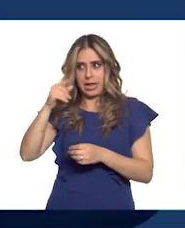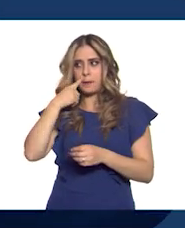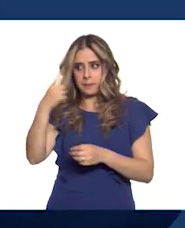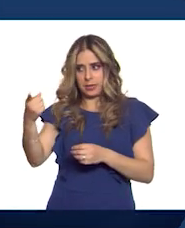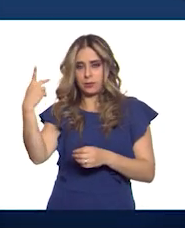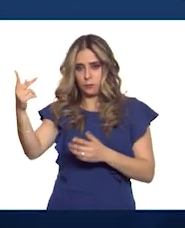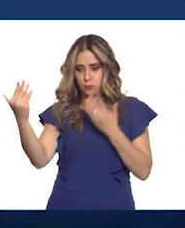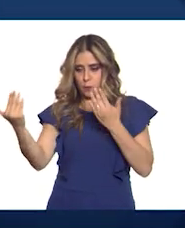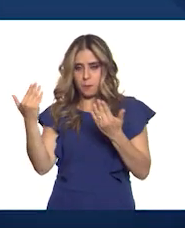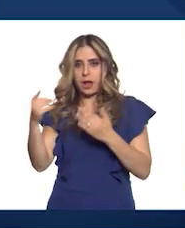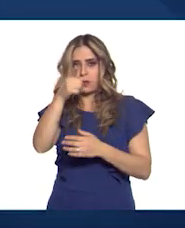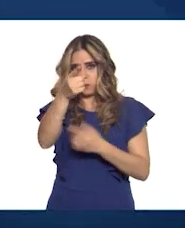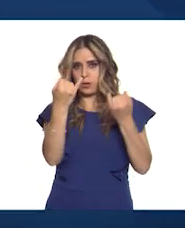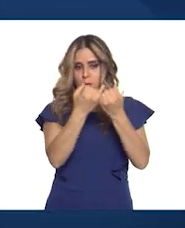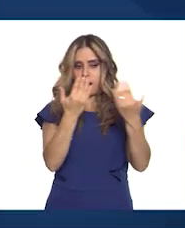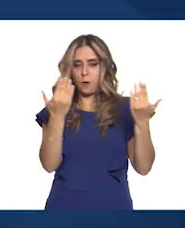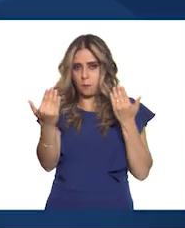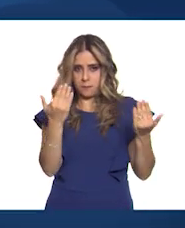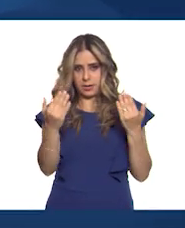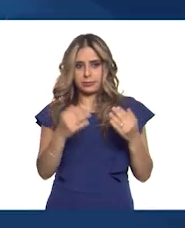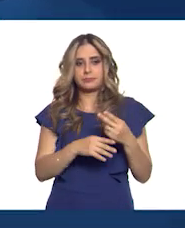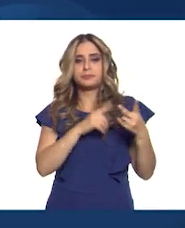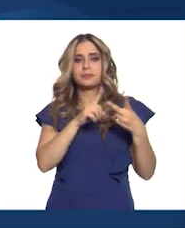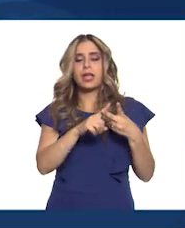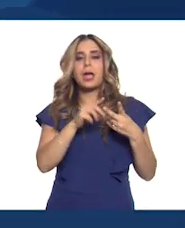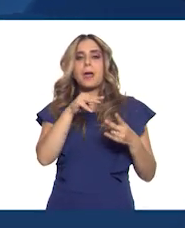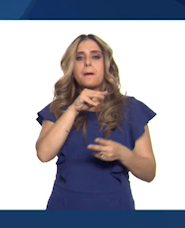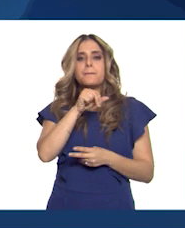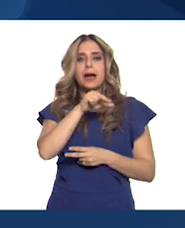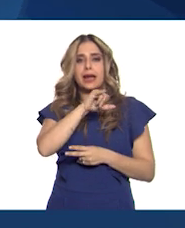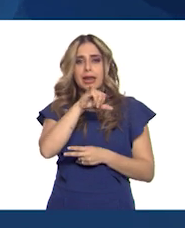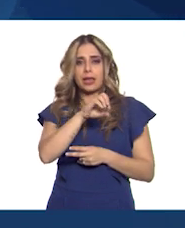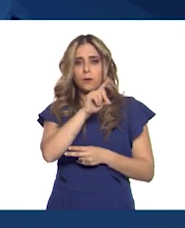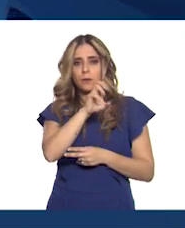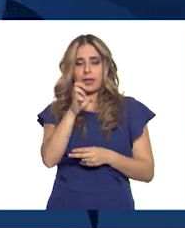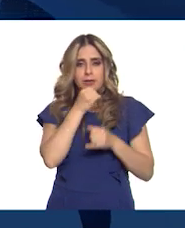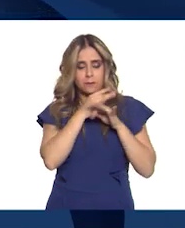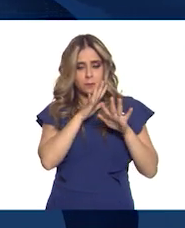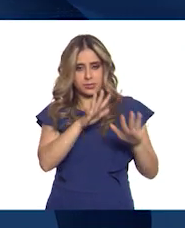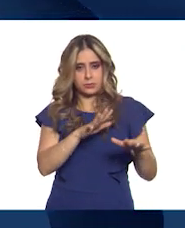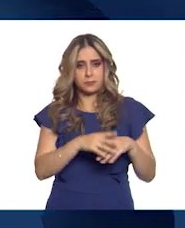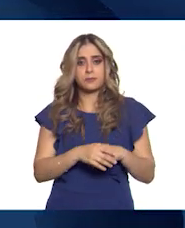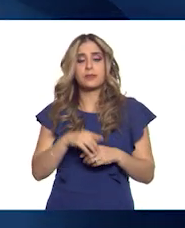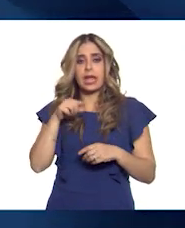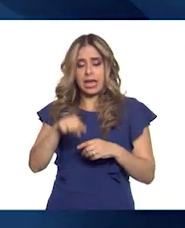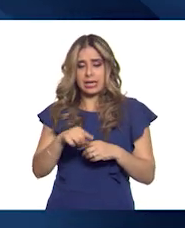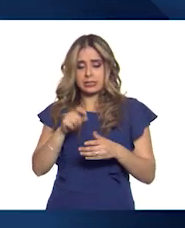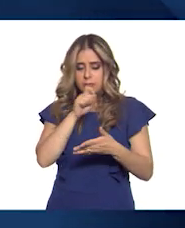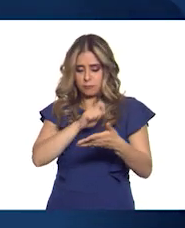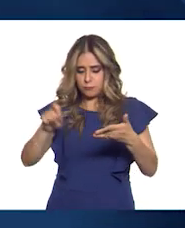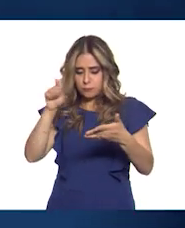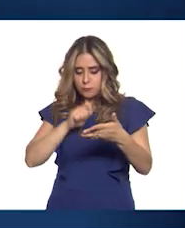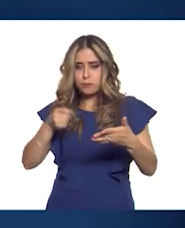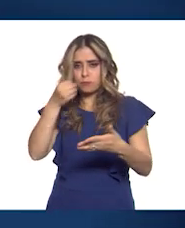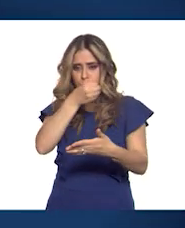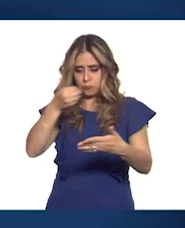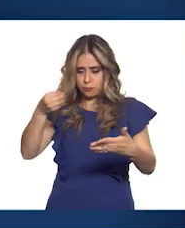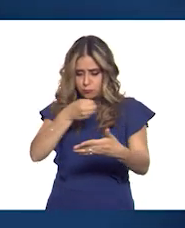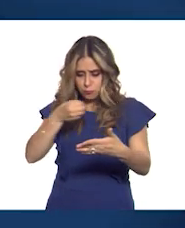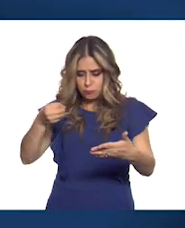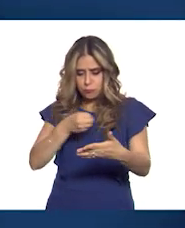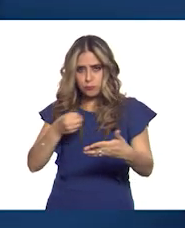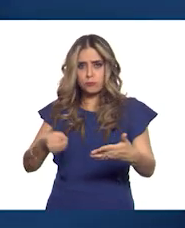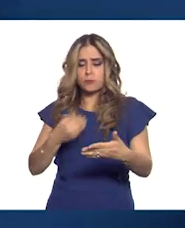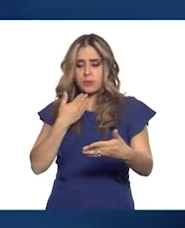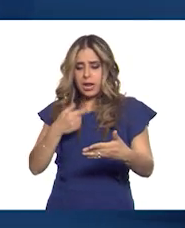casa revisen el siguiente punto. Manejo de información. Las ideas se desarrollan de manera coherente considerando